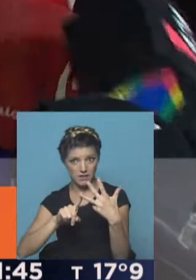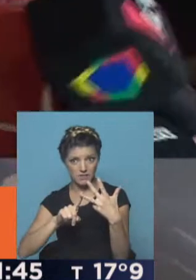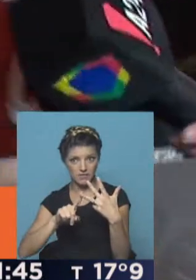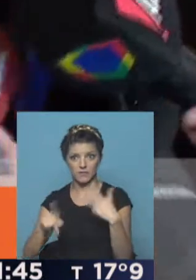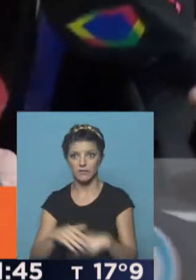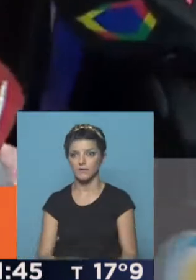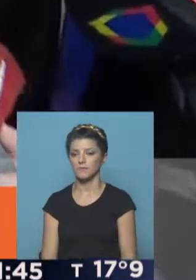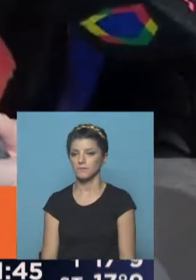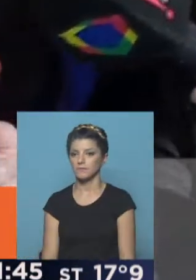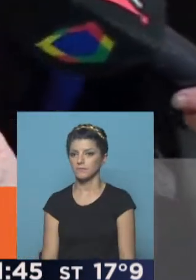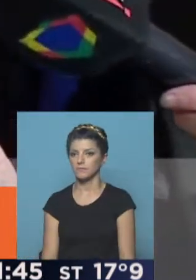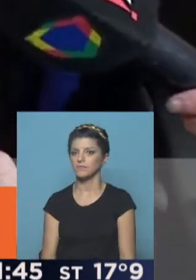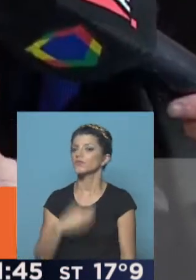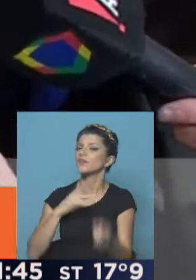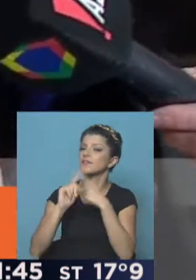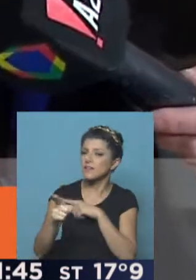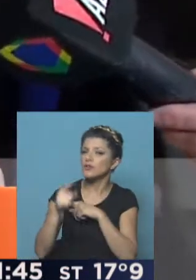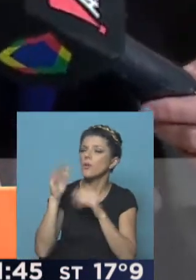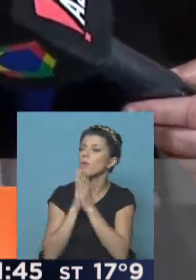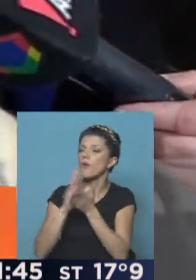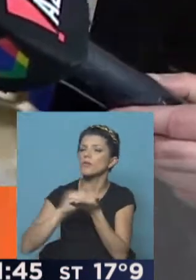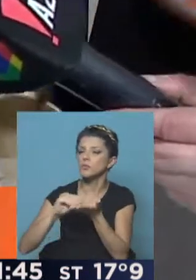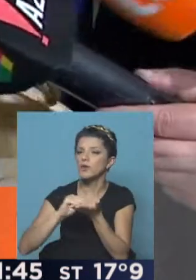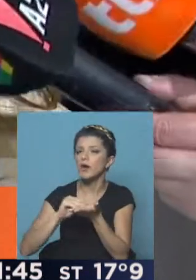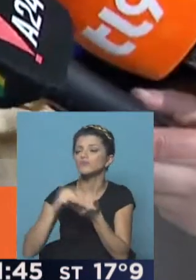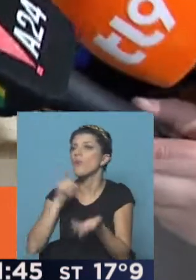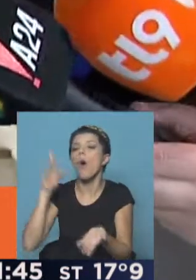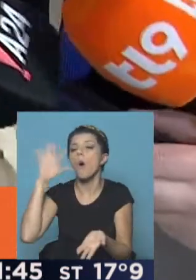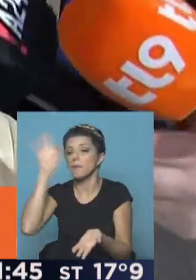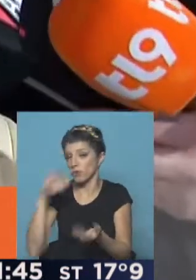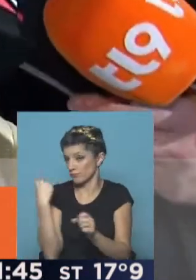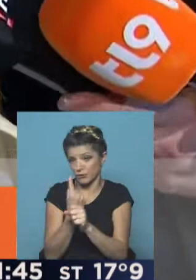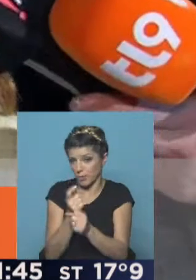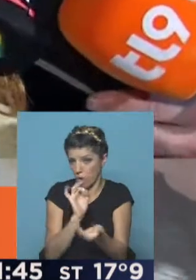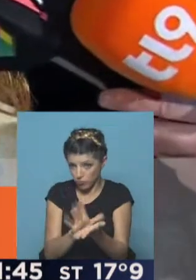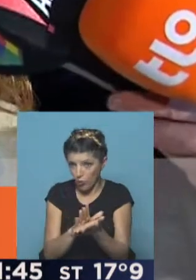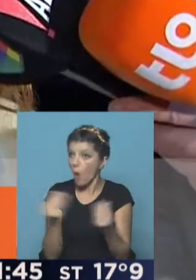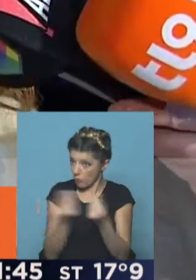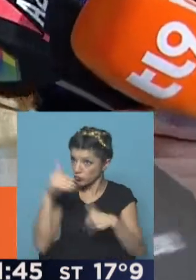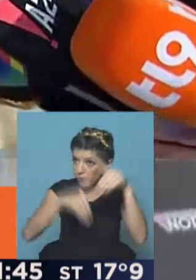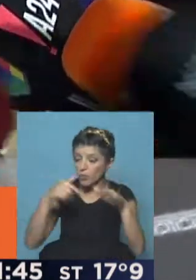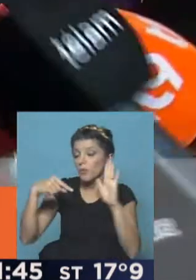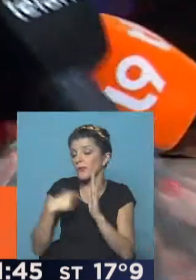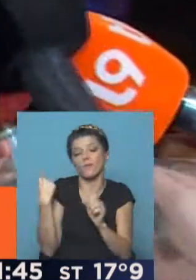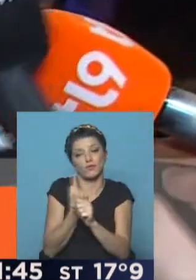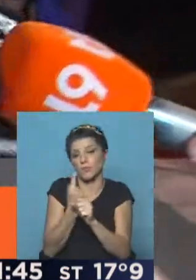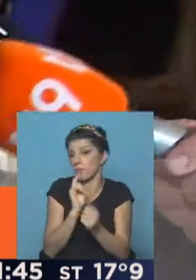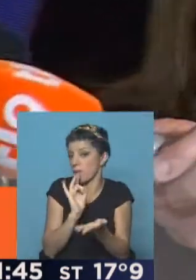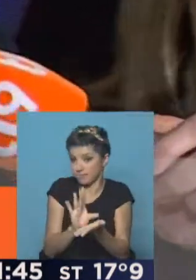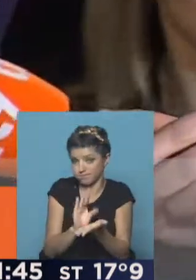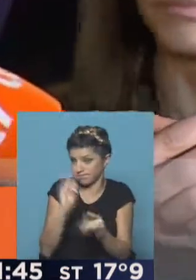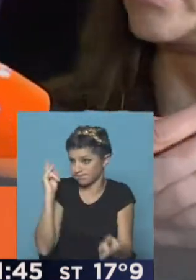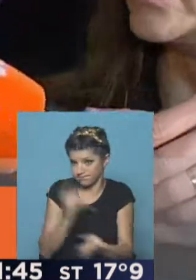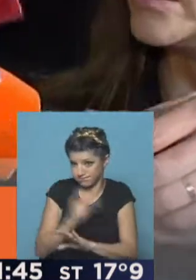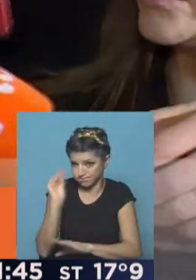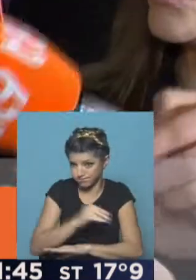Bueno, estamos en vivo. Estamos en vivo, diputada. ¿Qué repercusiones hace? Bueno, no se ha logrado finalmente, se lograron muchos votos, pero no se logró la exclusión de Devido,